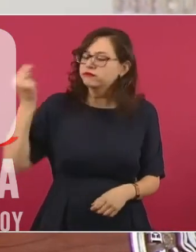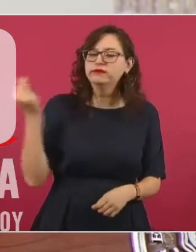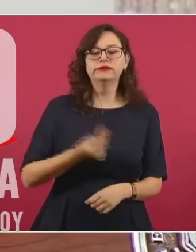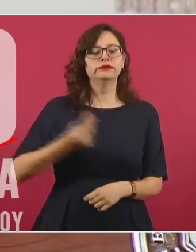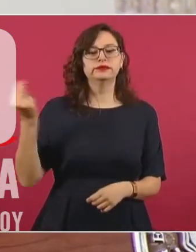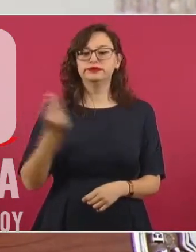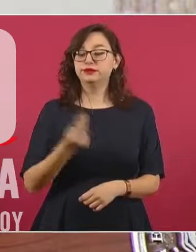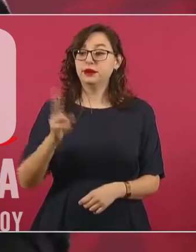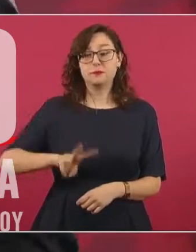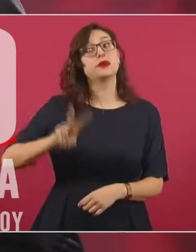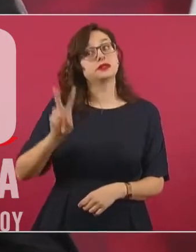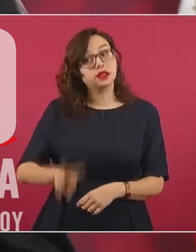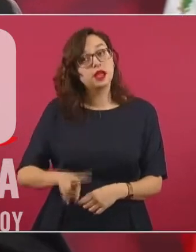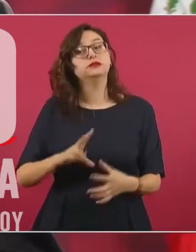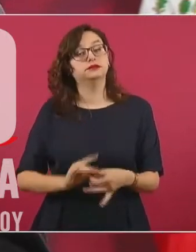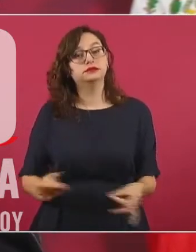y